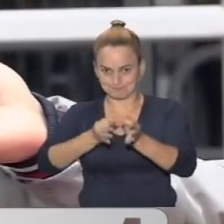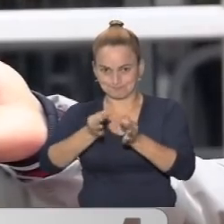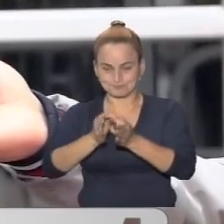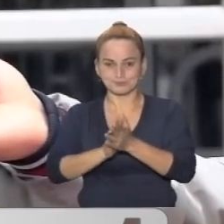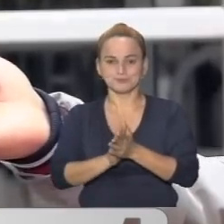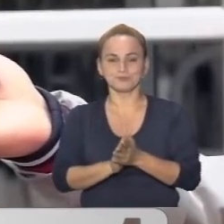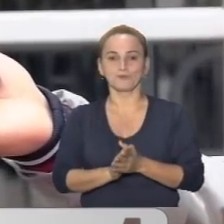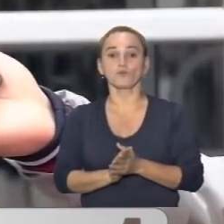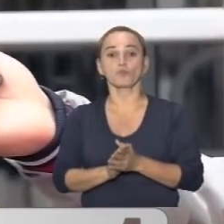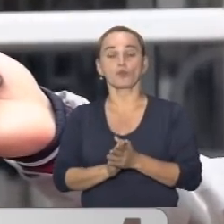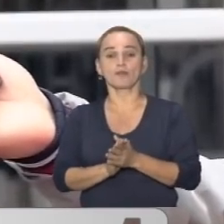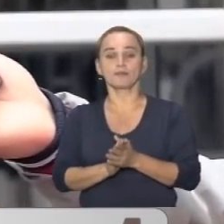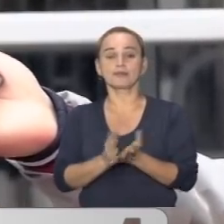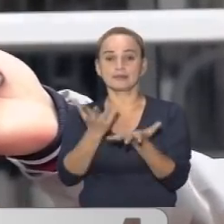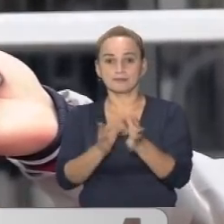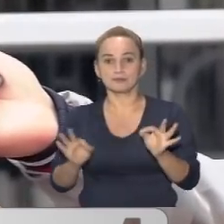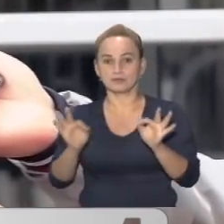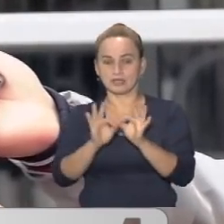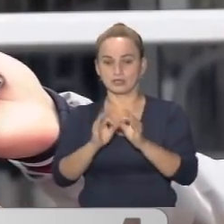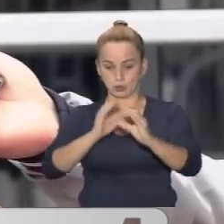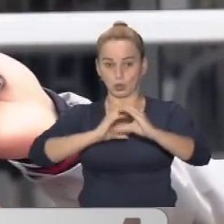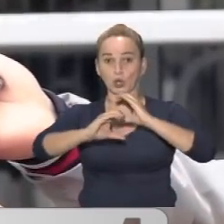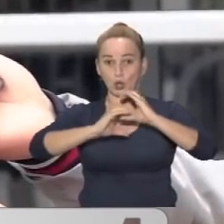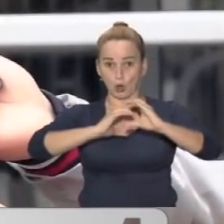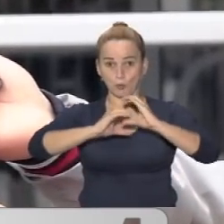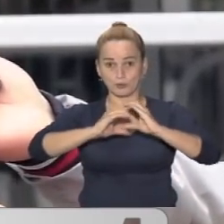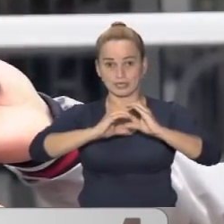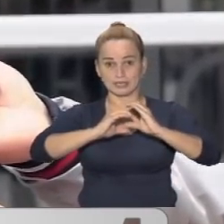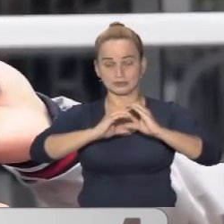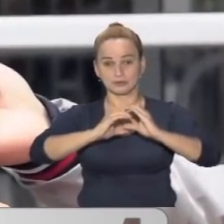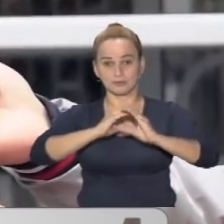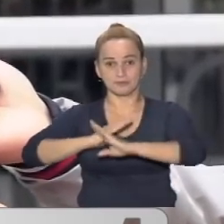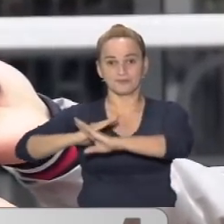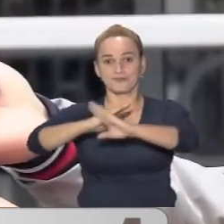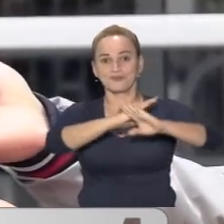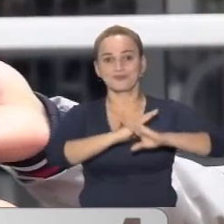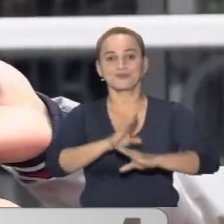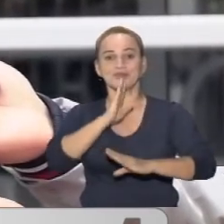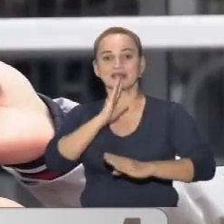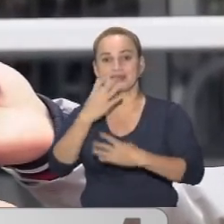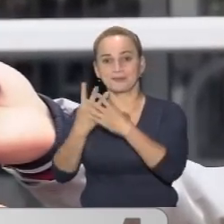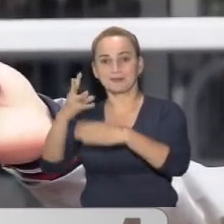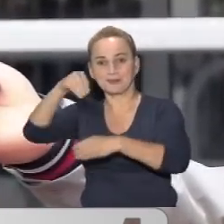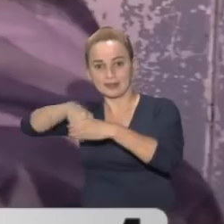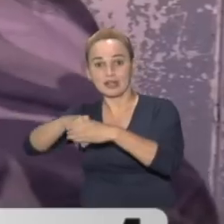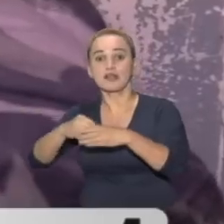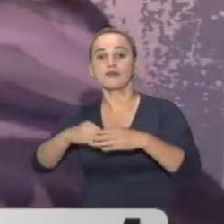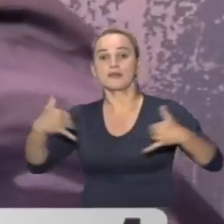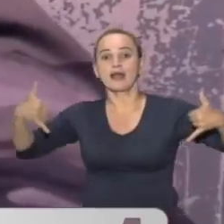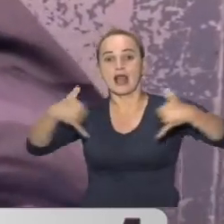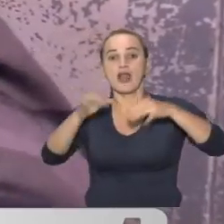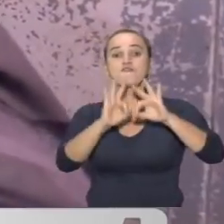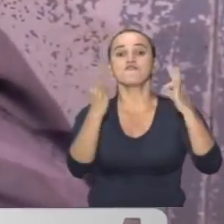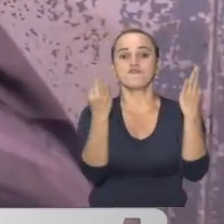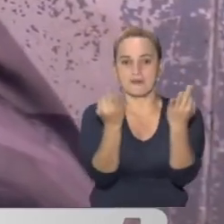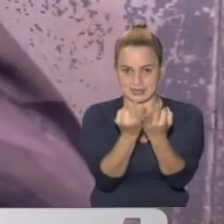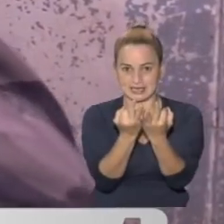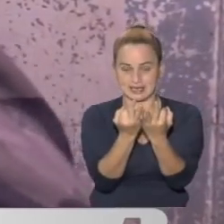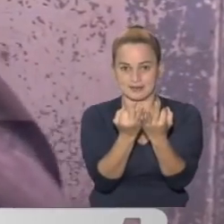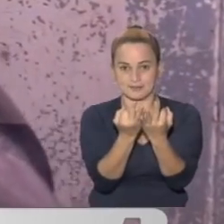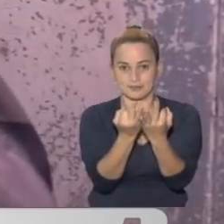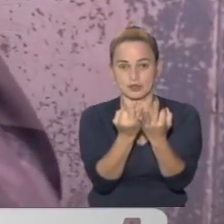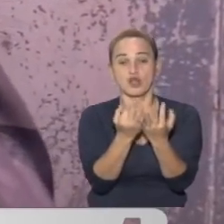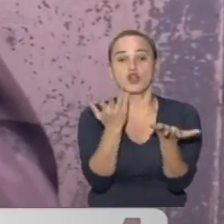no solamente tiene la obligación de generar la comunicación segura de las personas privadas de la libertad con sus familiares, sino también generar